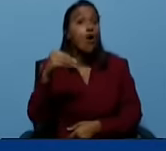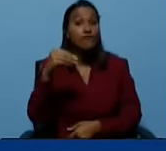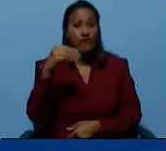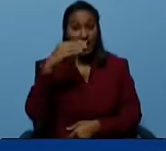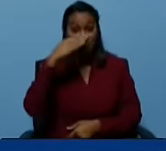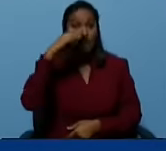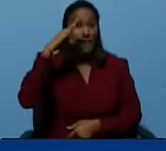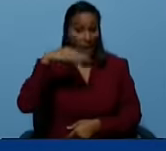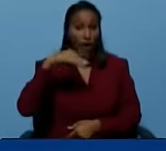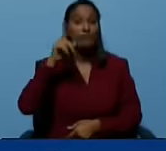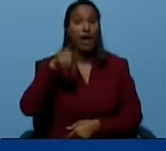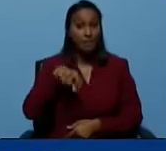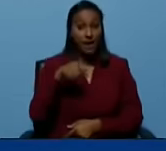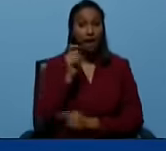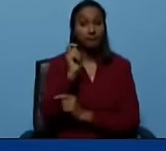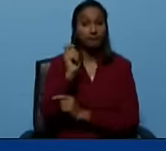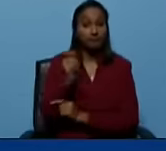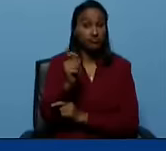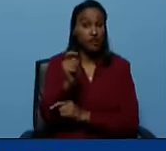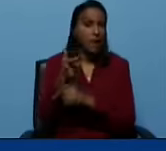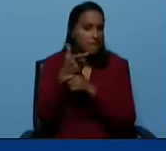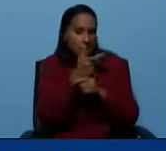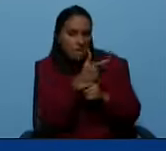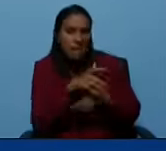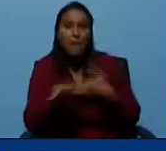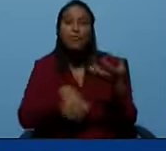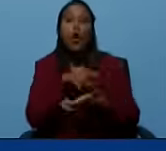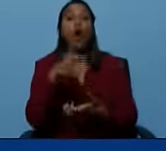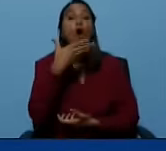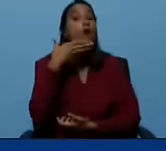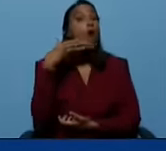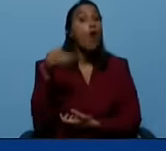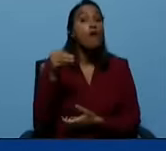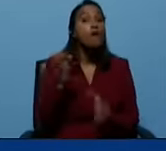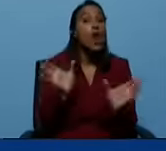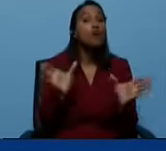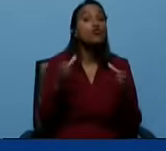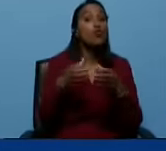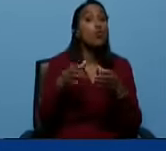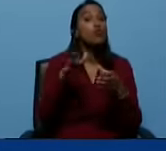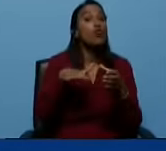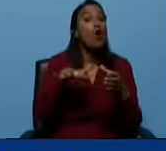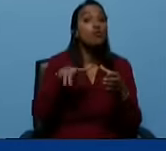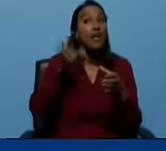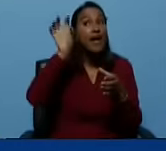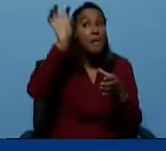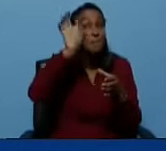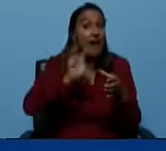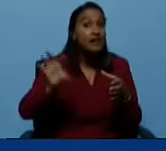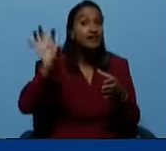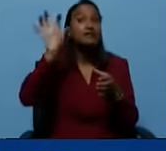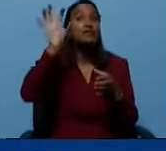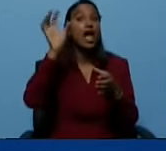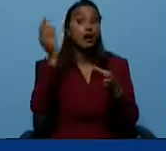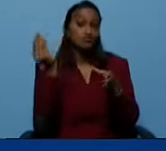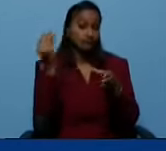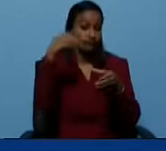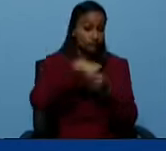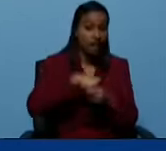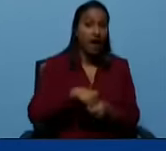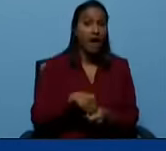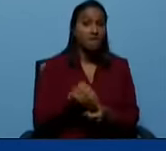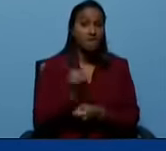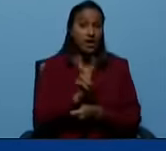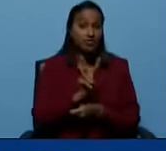juventud venezolana esos actos. No, fueron jóvenes traídos del exterior, algunos, buena parte de ellos, y otros capturados